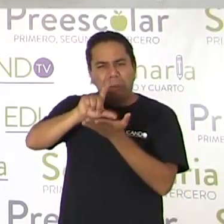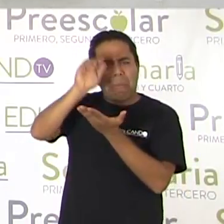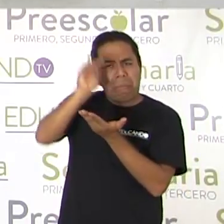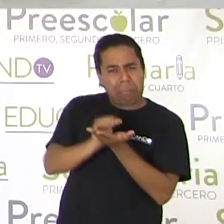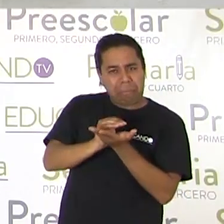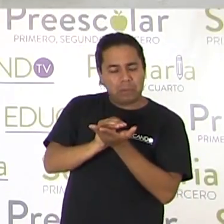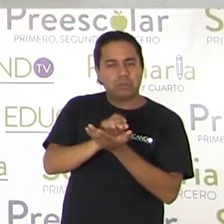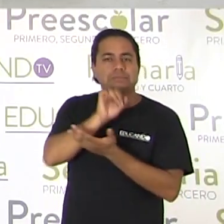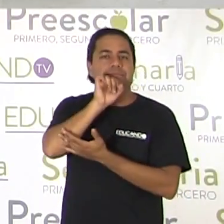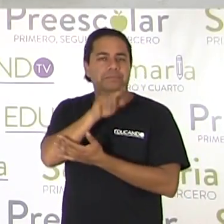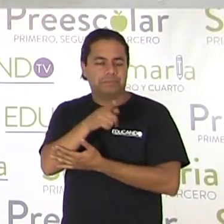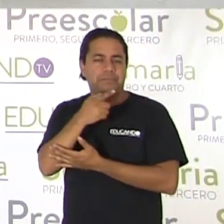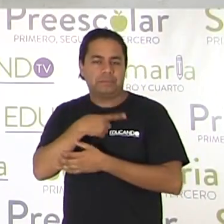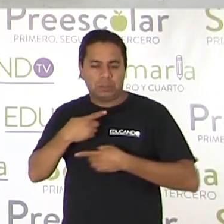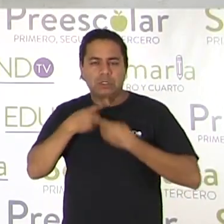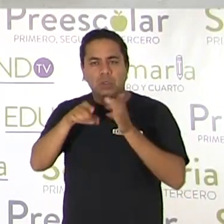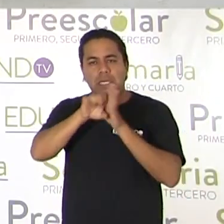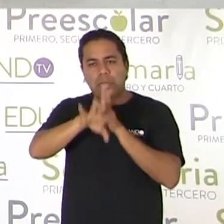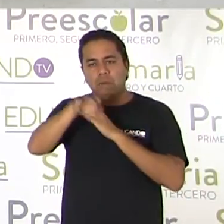lo que es el litro.